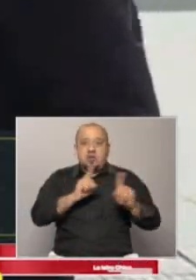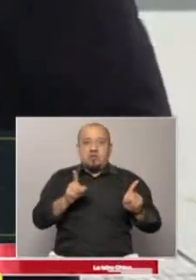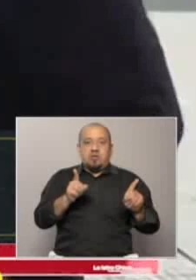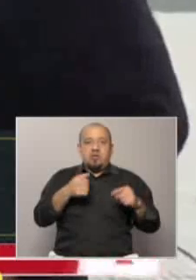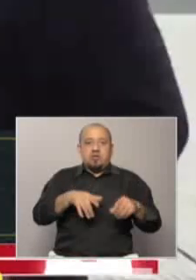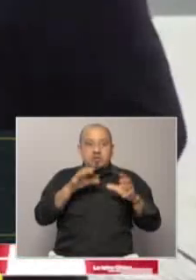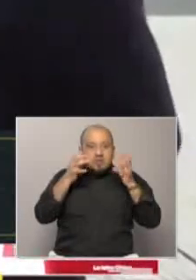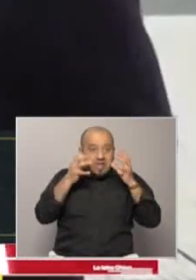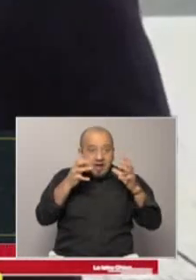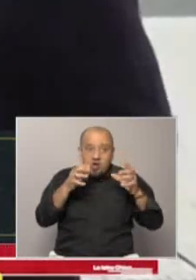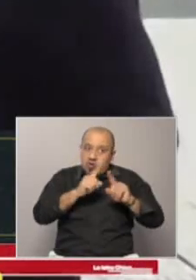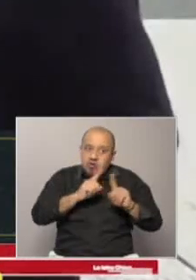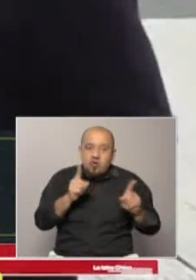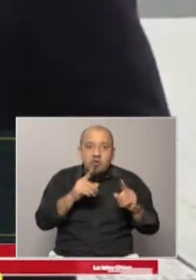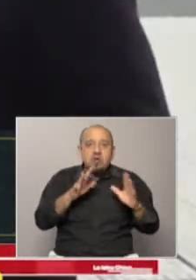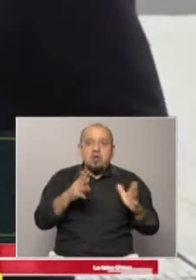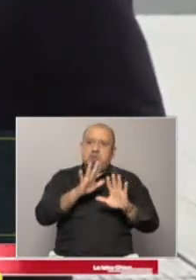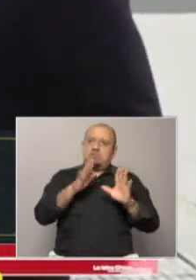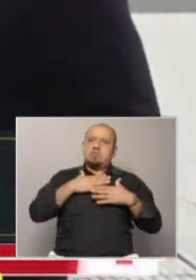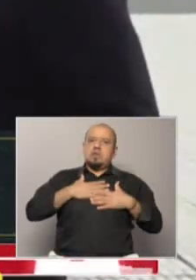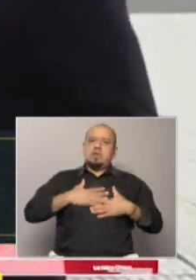mandar terror. Tienen que mandar paz.